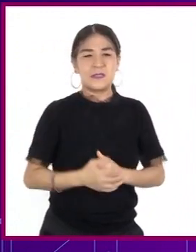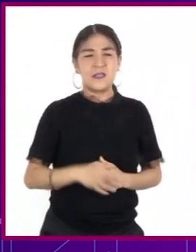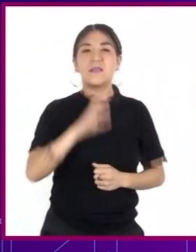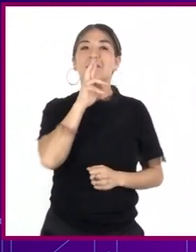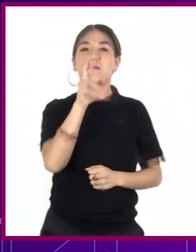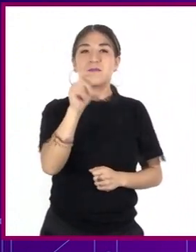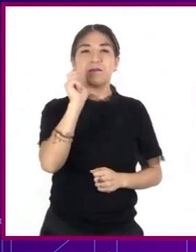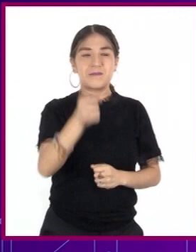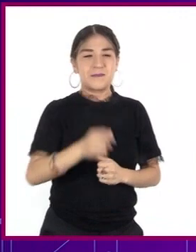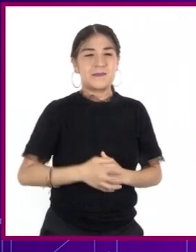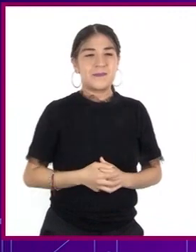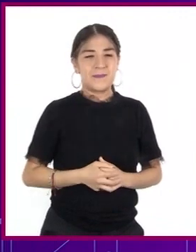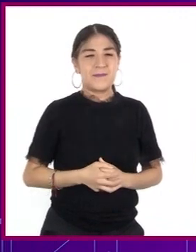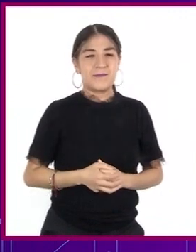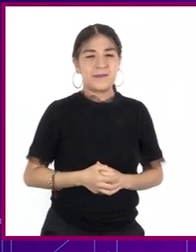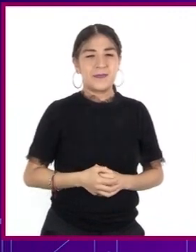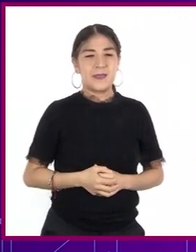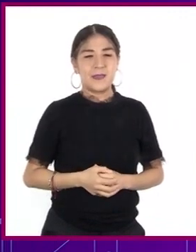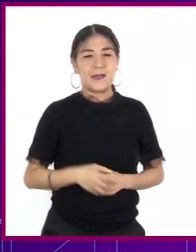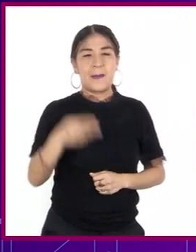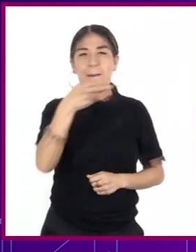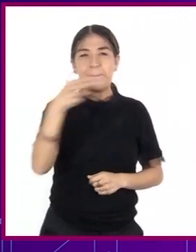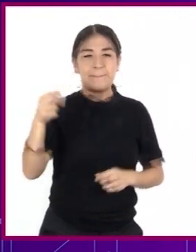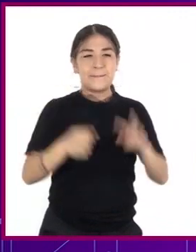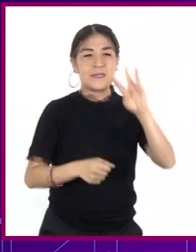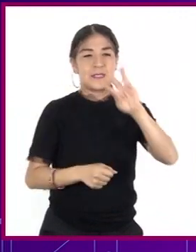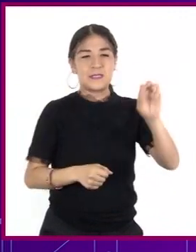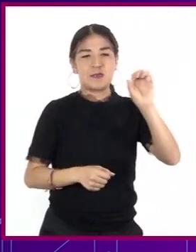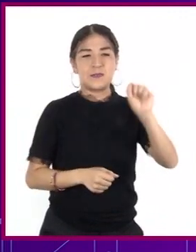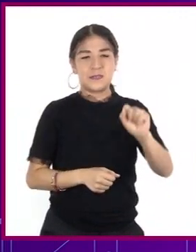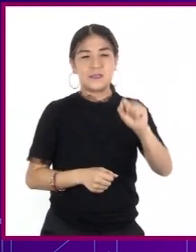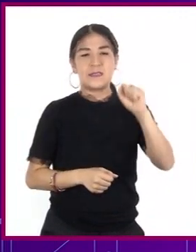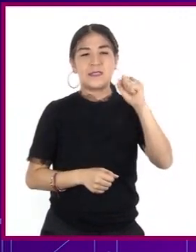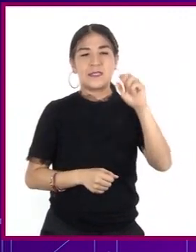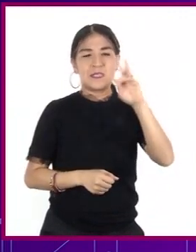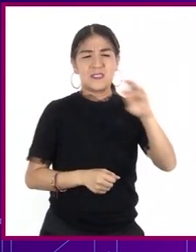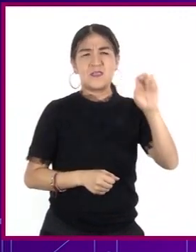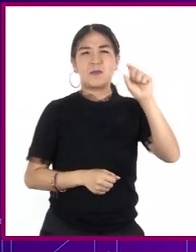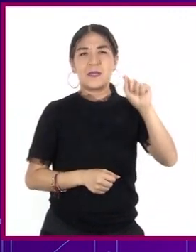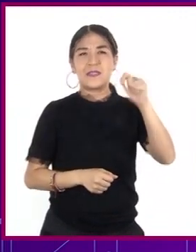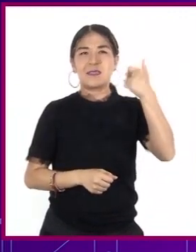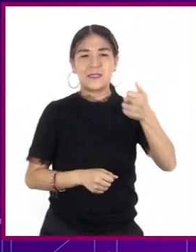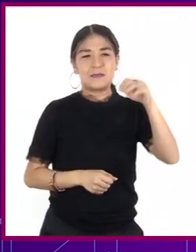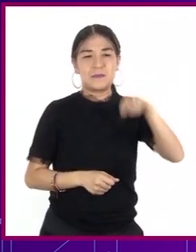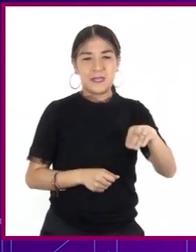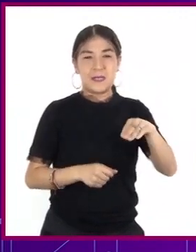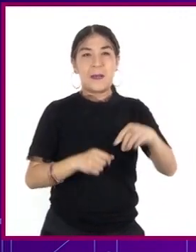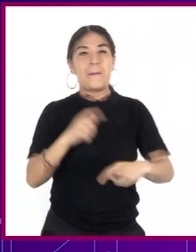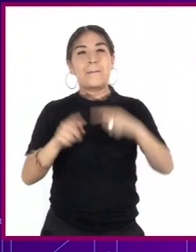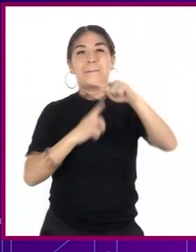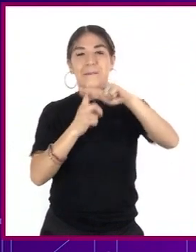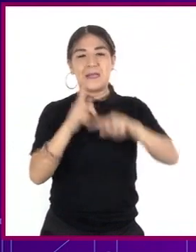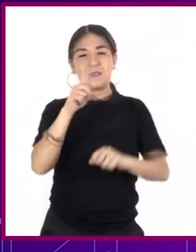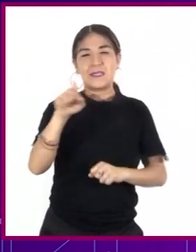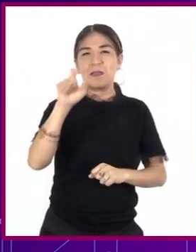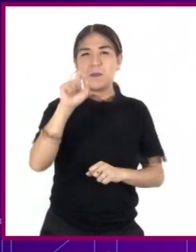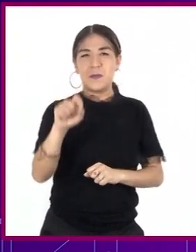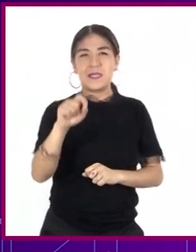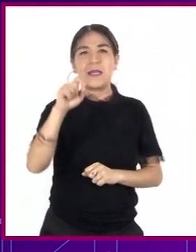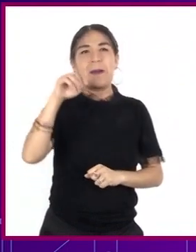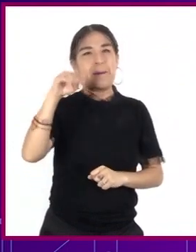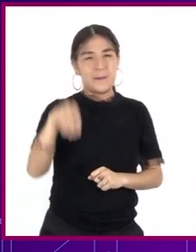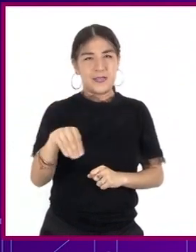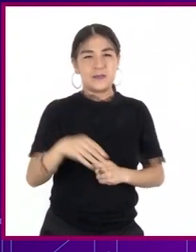obtiene que el perímetro es igual a 326 metros más 120 metros.